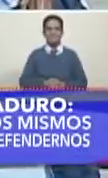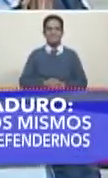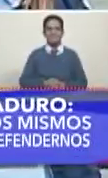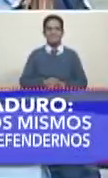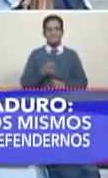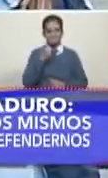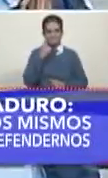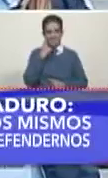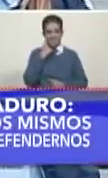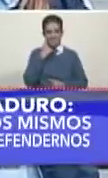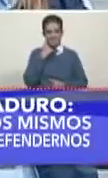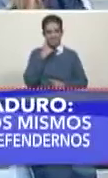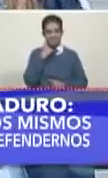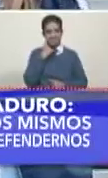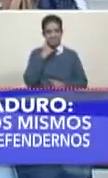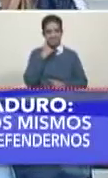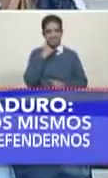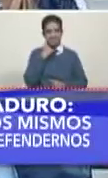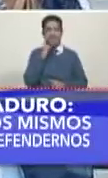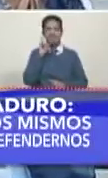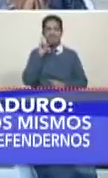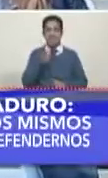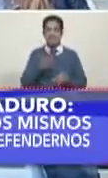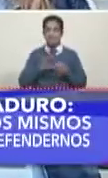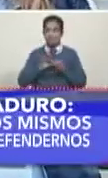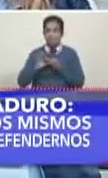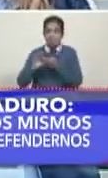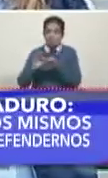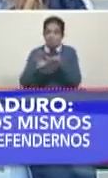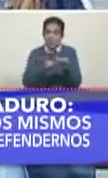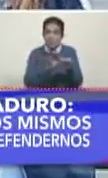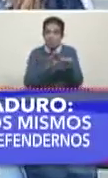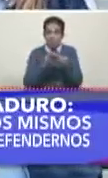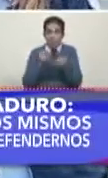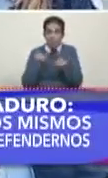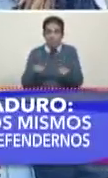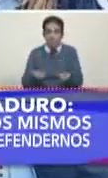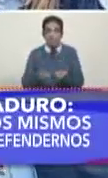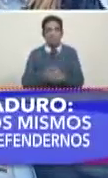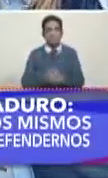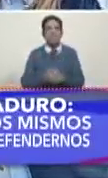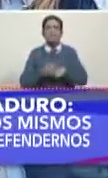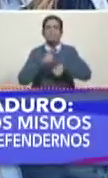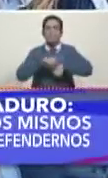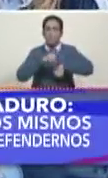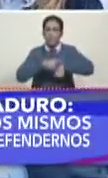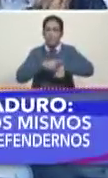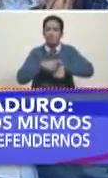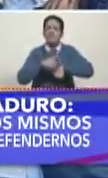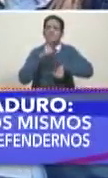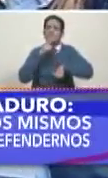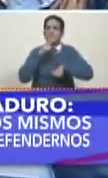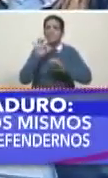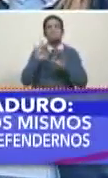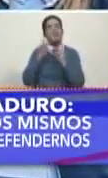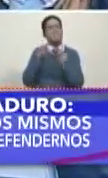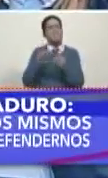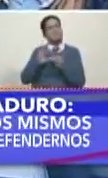Fíjense ustedes, tenemos que unirnos en la solidaridad. En los momentos difíciles la familia se une,